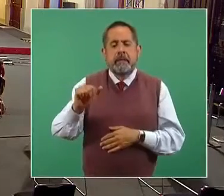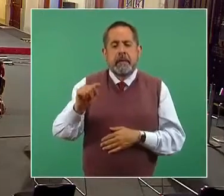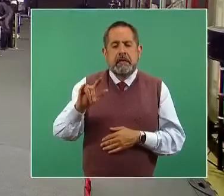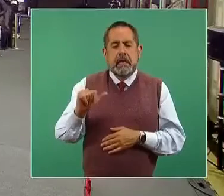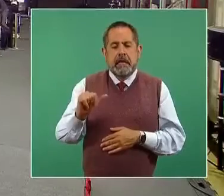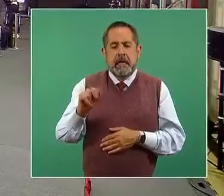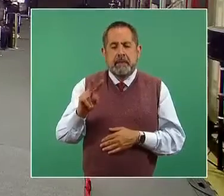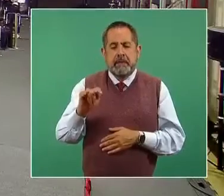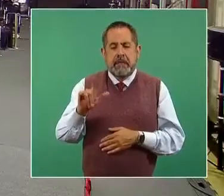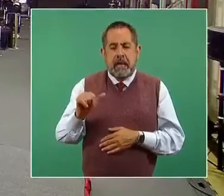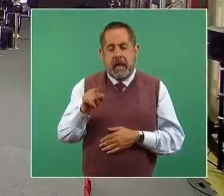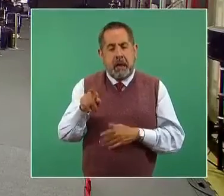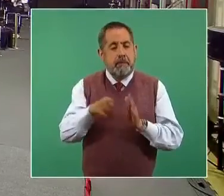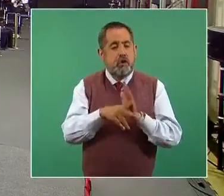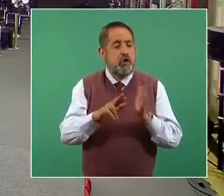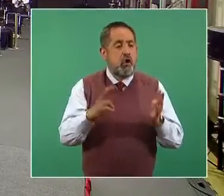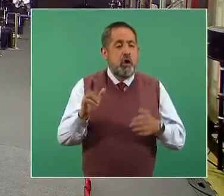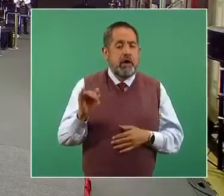Reforma.